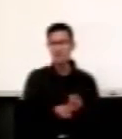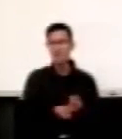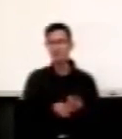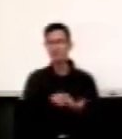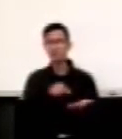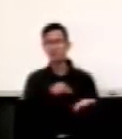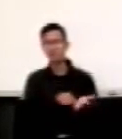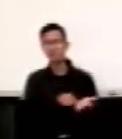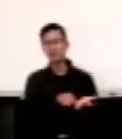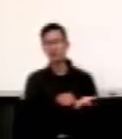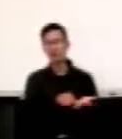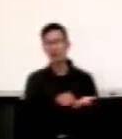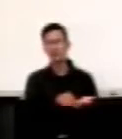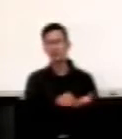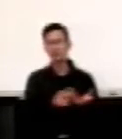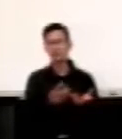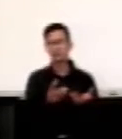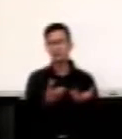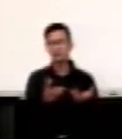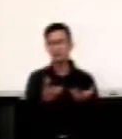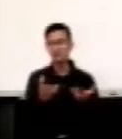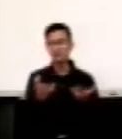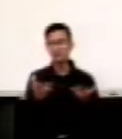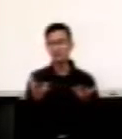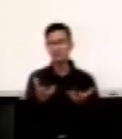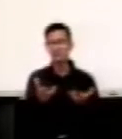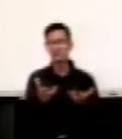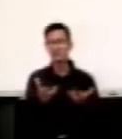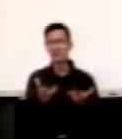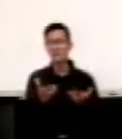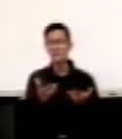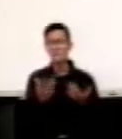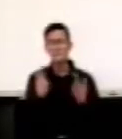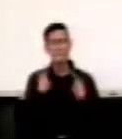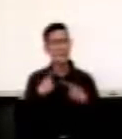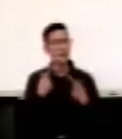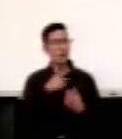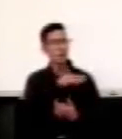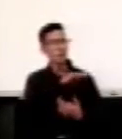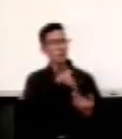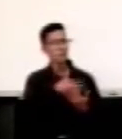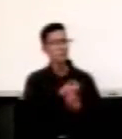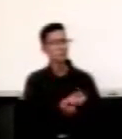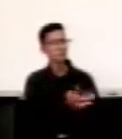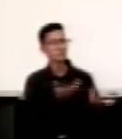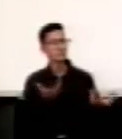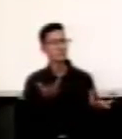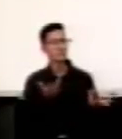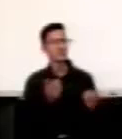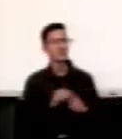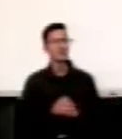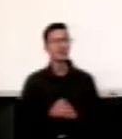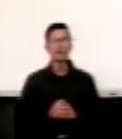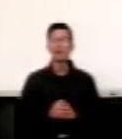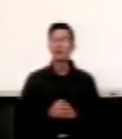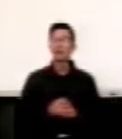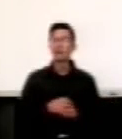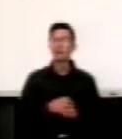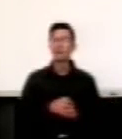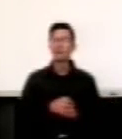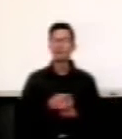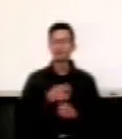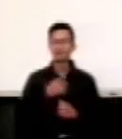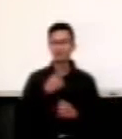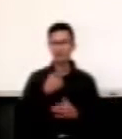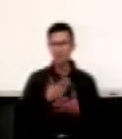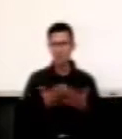hacerlo pues en general al público en general. Y se los digo, ahora sí ya entrando en